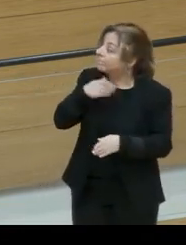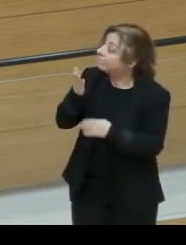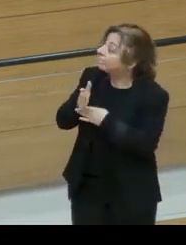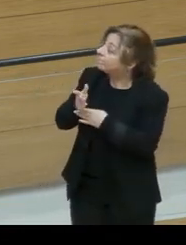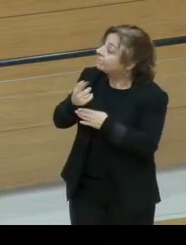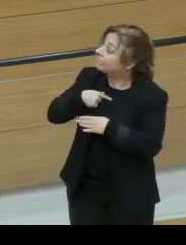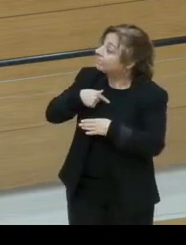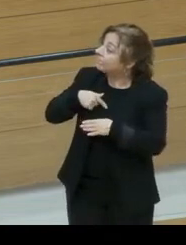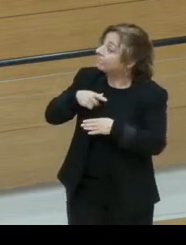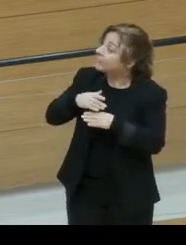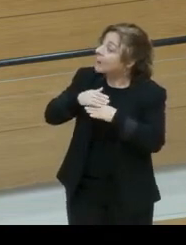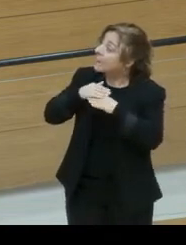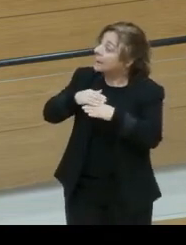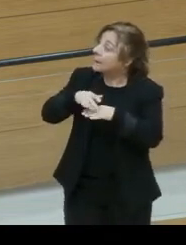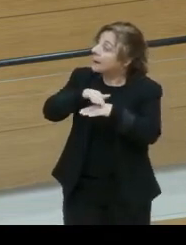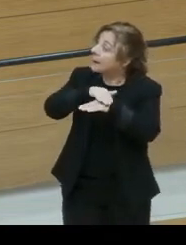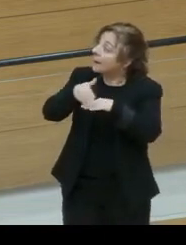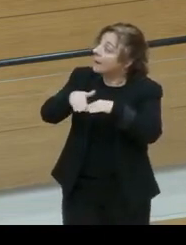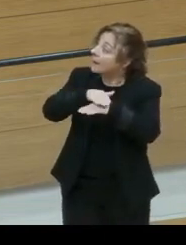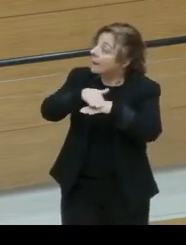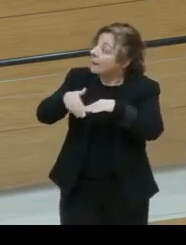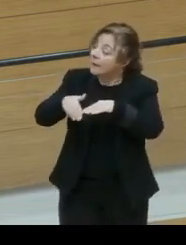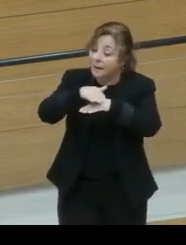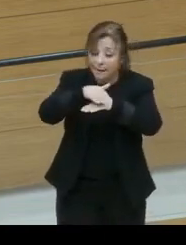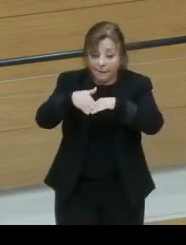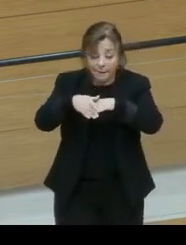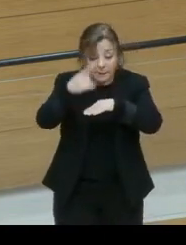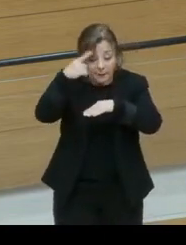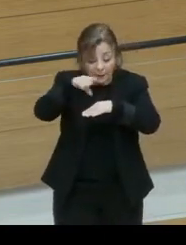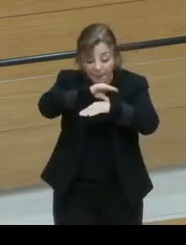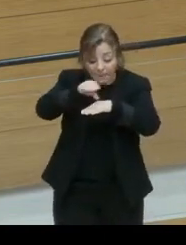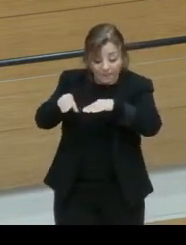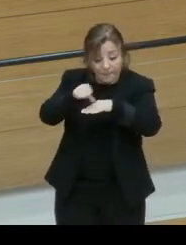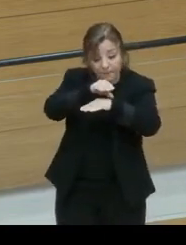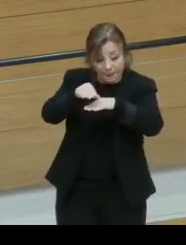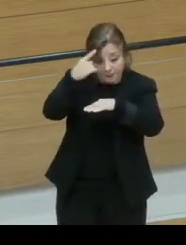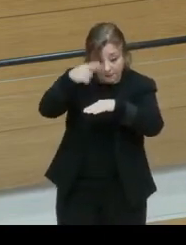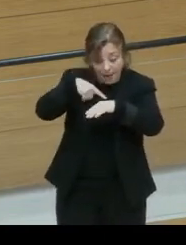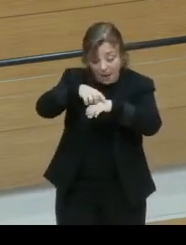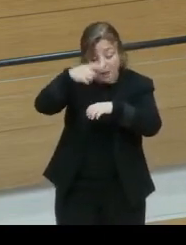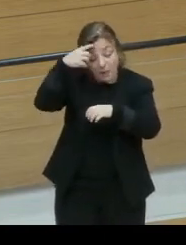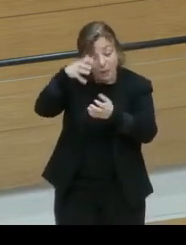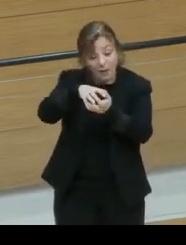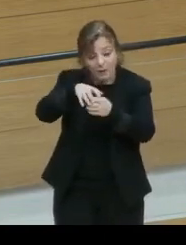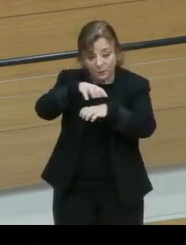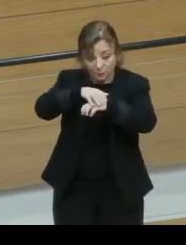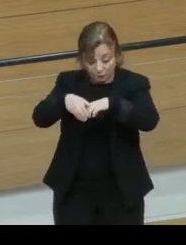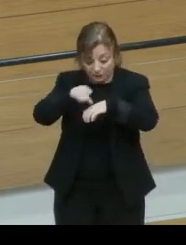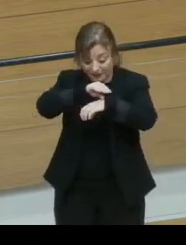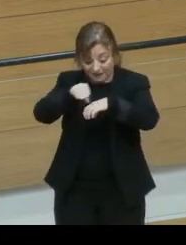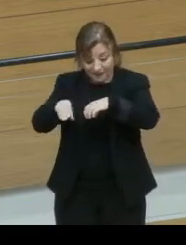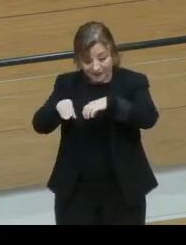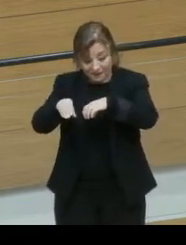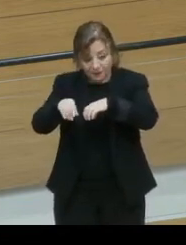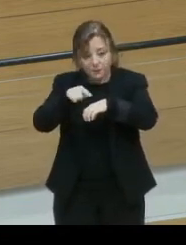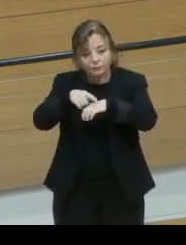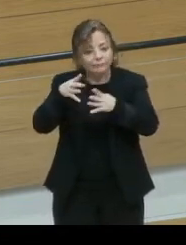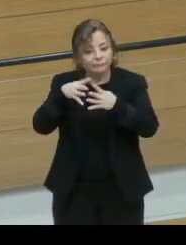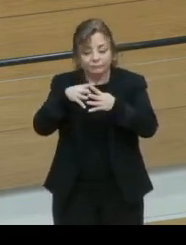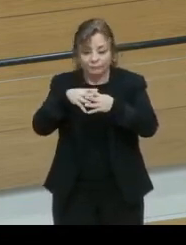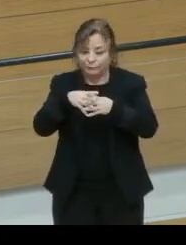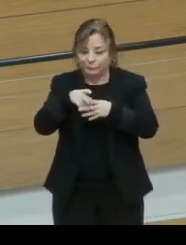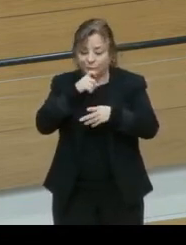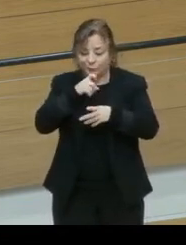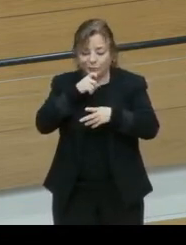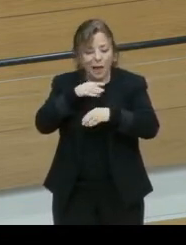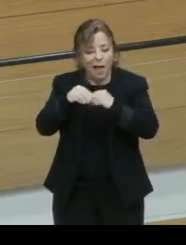barrera hematoencefálica. ¿Os suena de algo esta barrera? Se encuentra en el cerebro y es una estructura muy compleja,